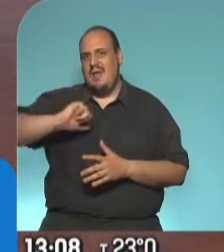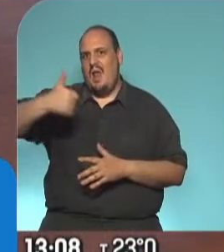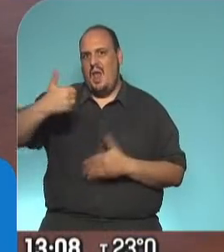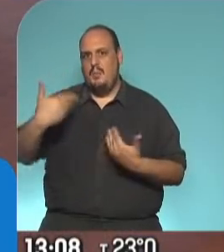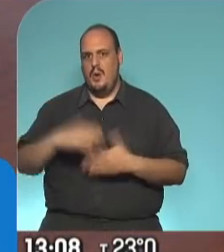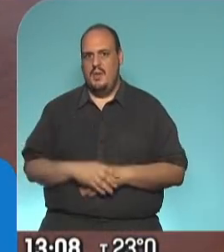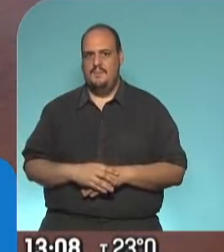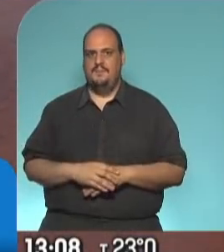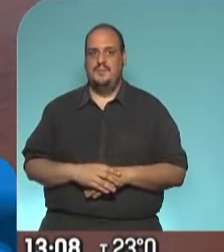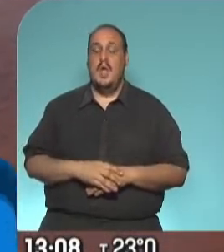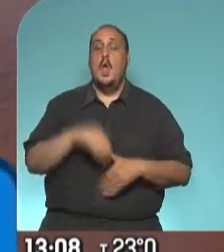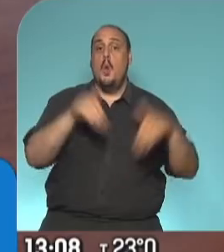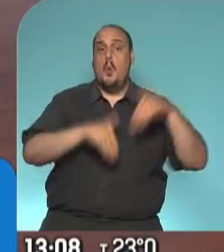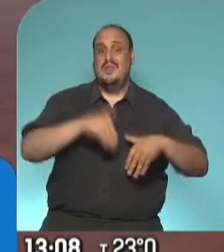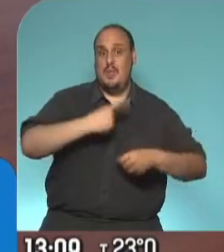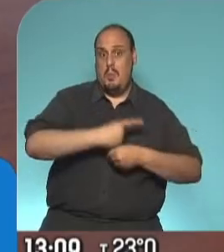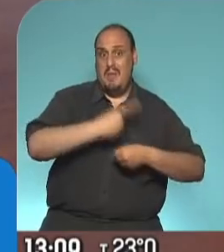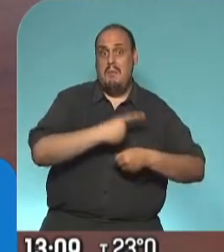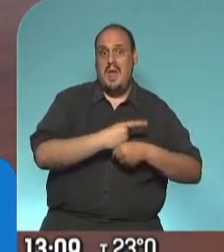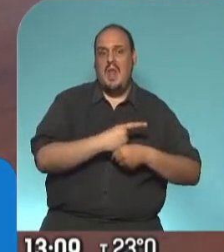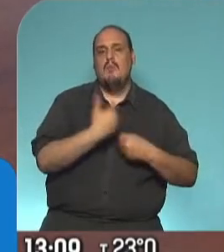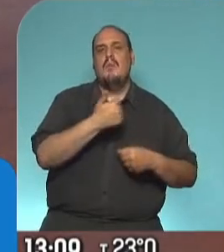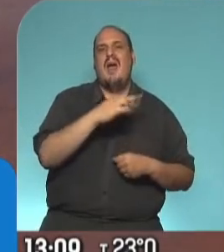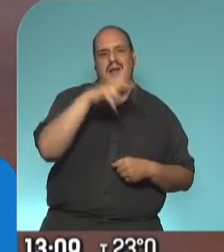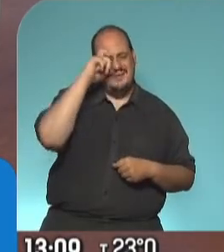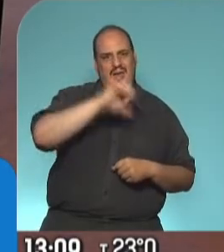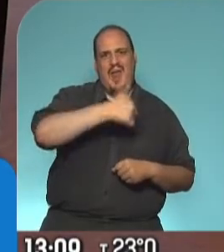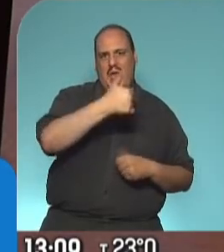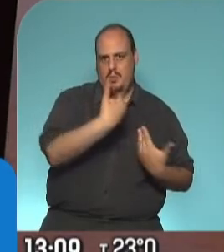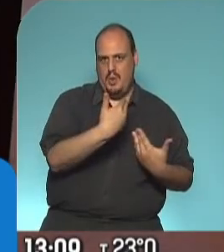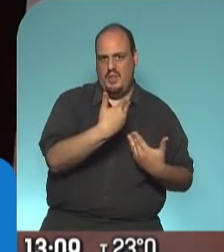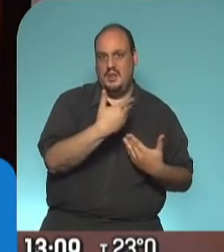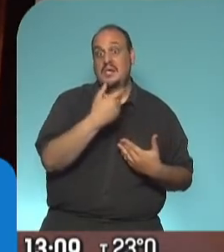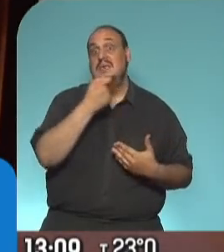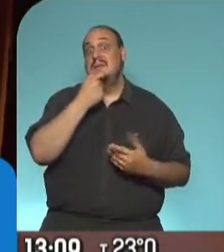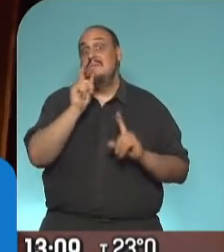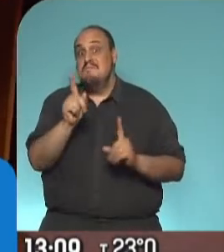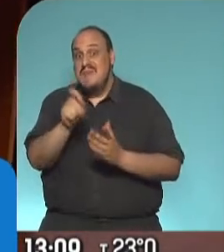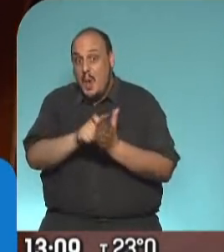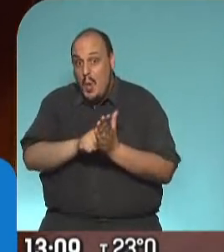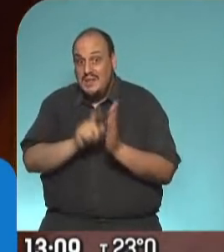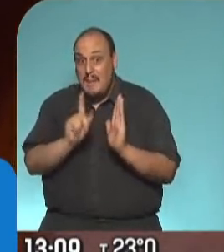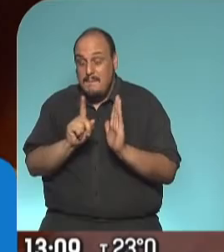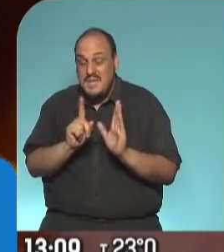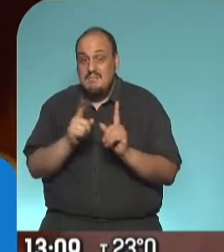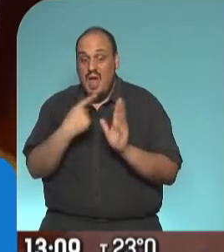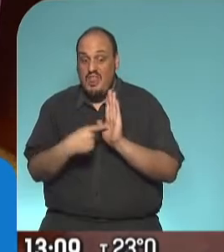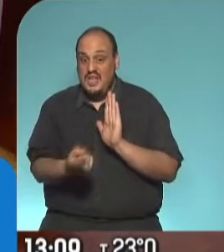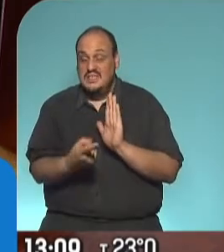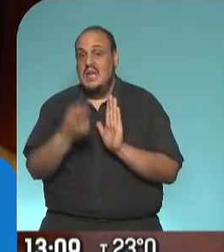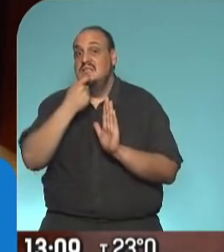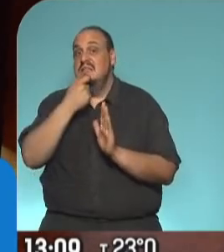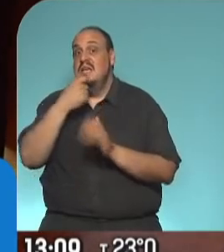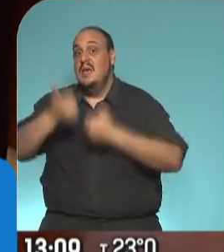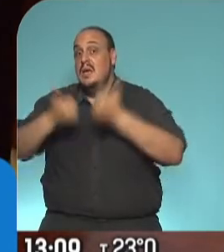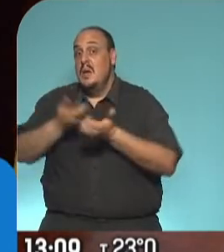lo más probable, si hay una primera vuelta, la ganaría Arce. Si no hay primera vuelta, las mismas encuestas dicen que el que podría ganar en segunda vuelta